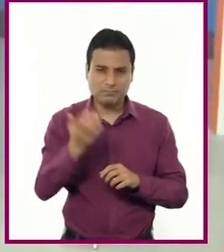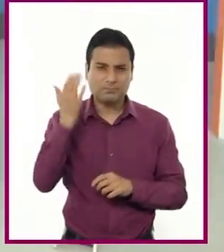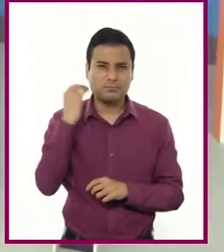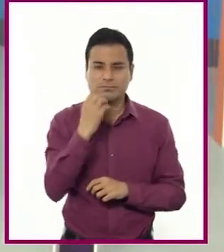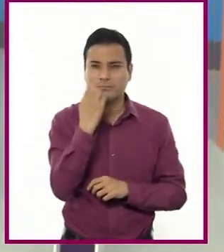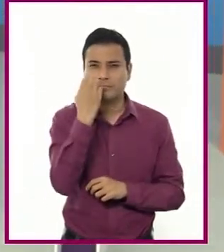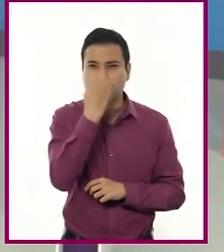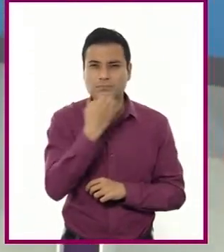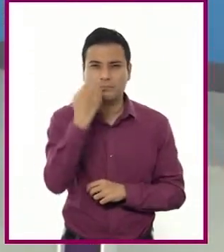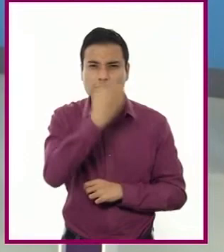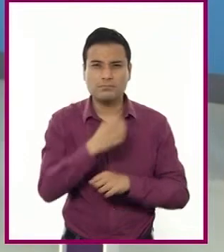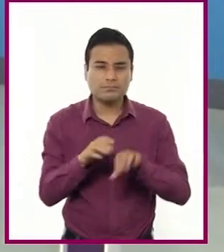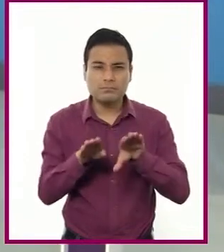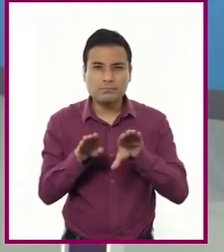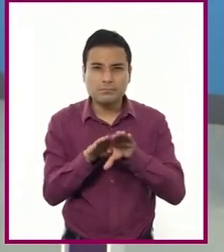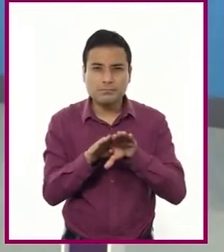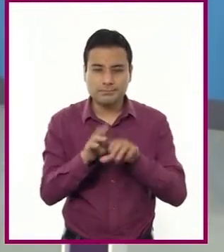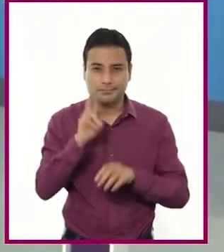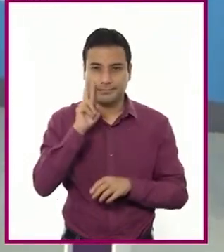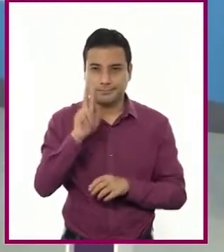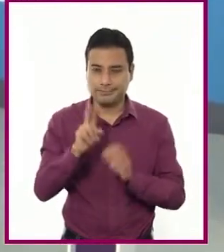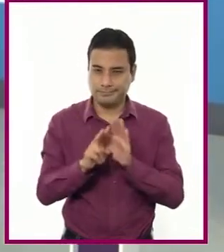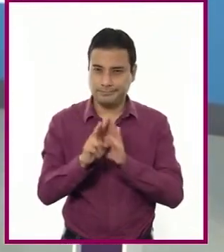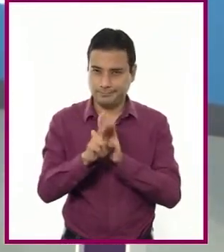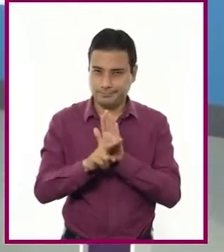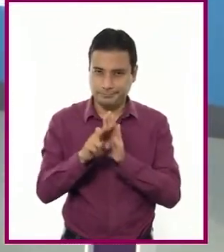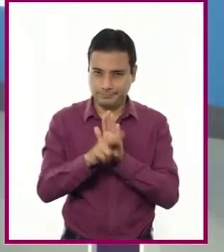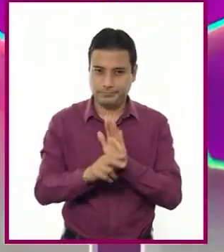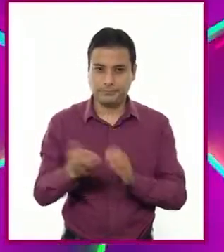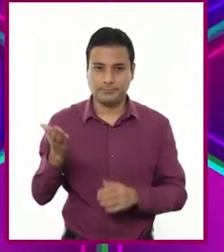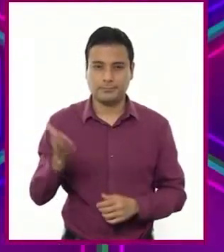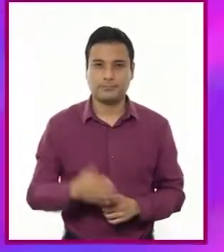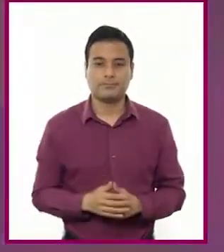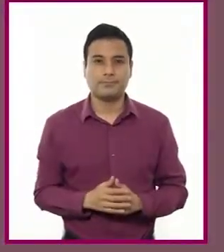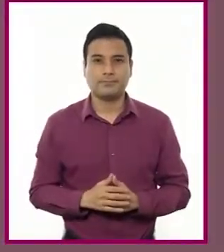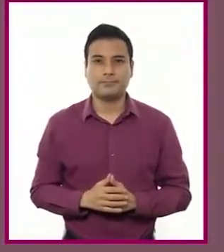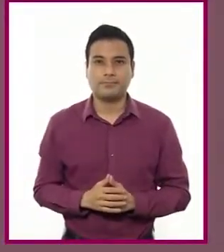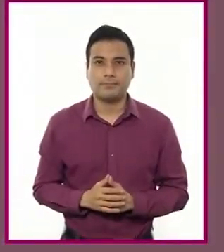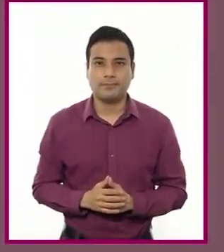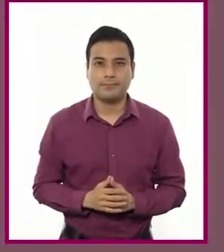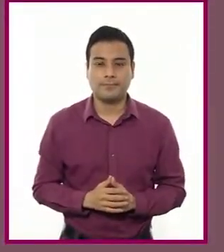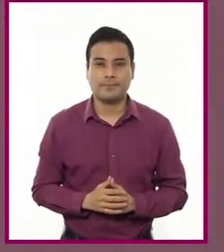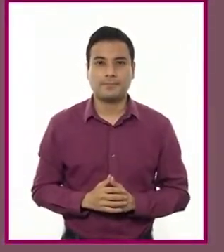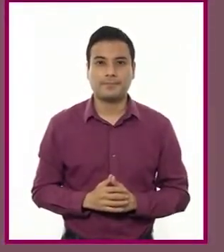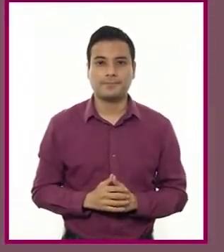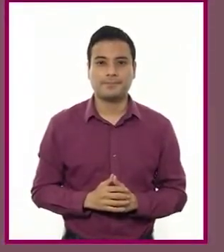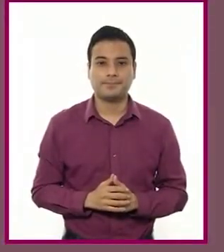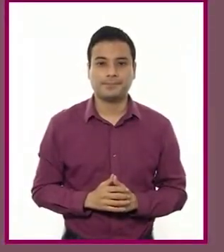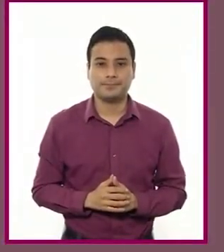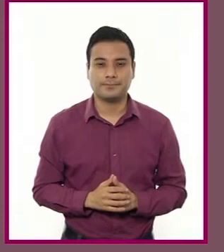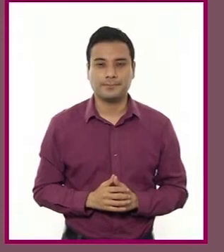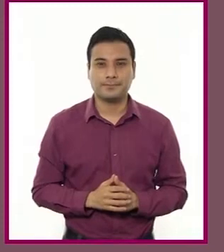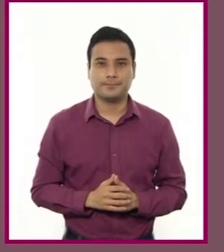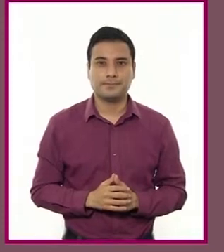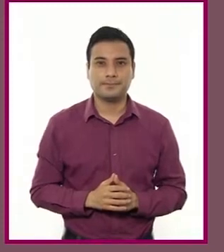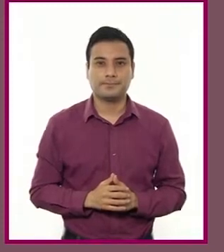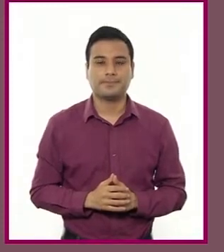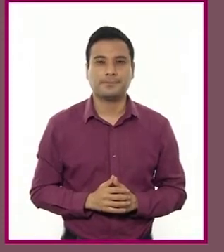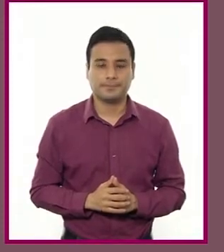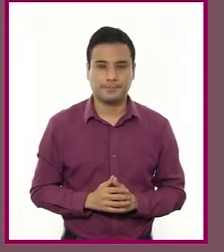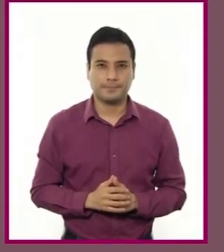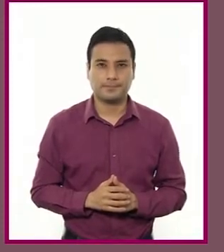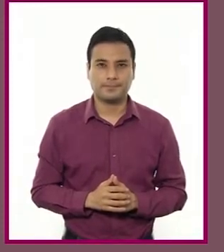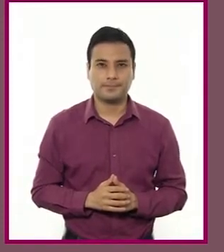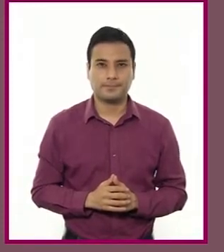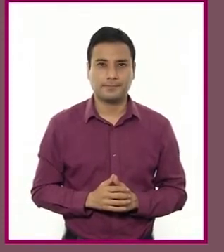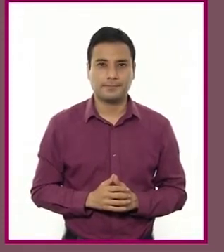época colonial? Acompáñenme a ver y a escuchar el siguiente video. Con excepción de la universidad y algunas instituciones